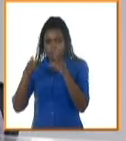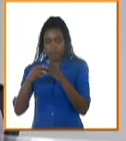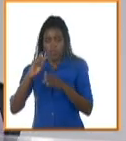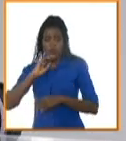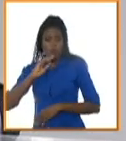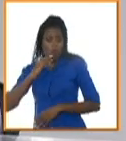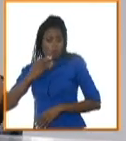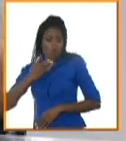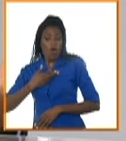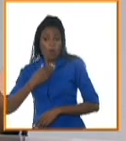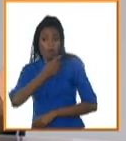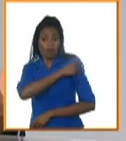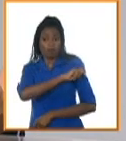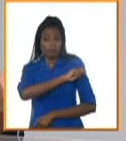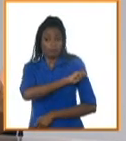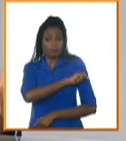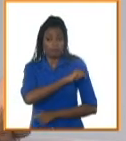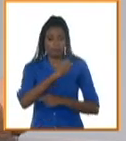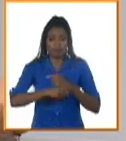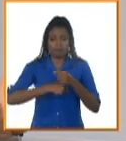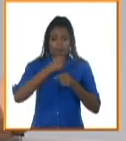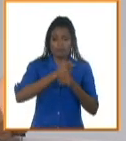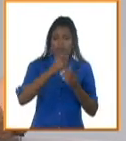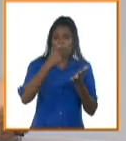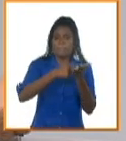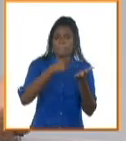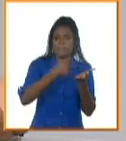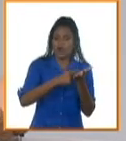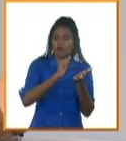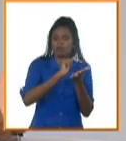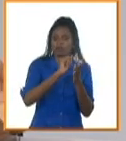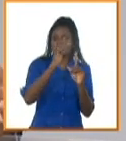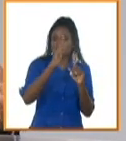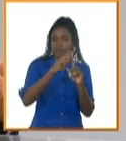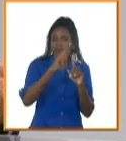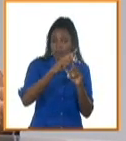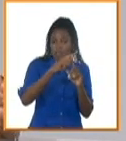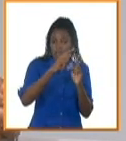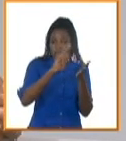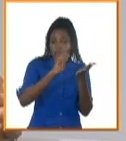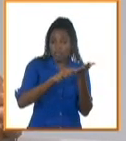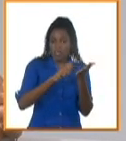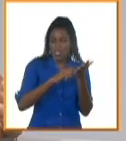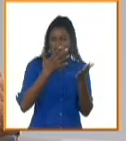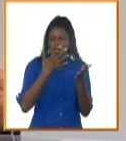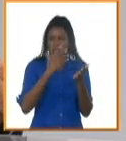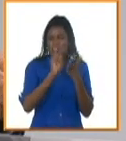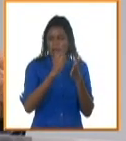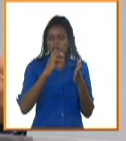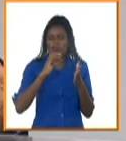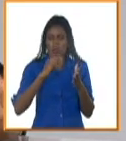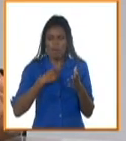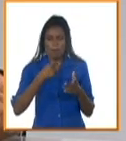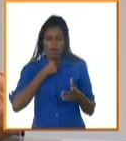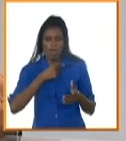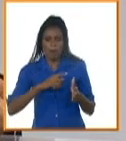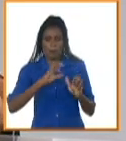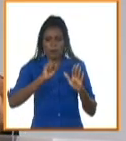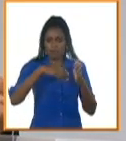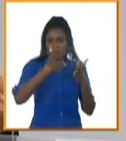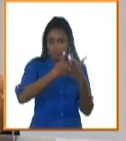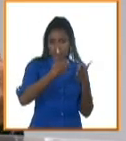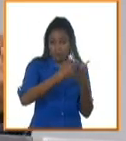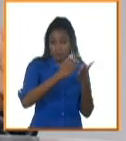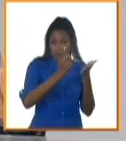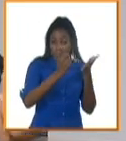ha percibido la utilidad de los pagos electrónicos por ejemplo servicios como la electricidad como las propias